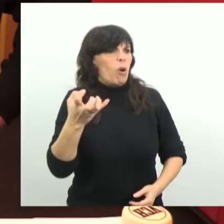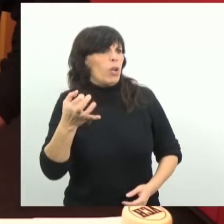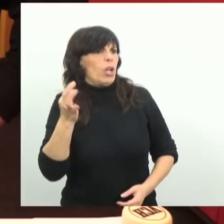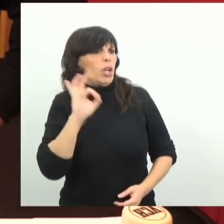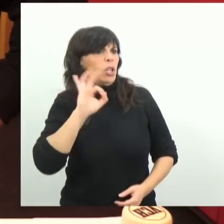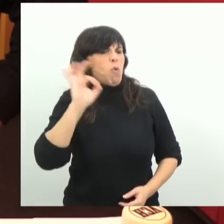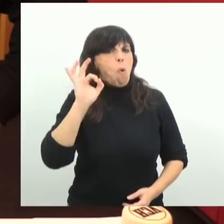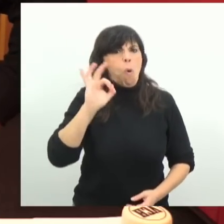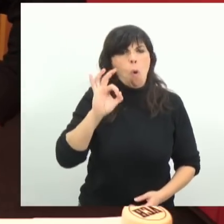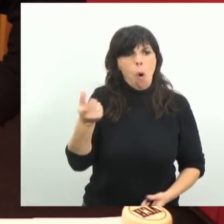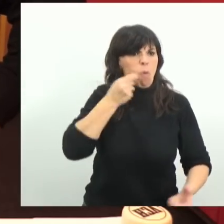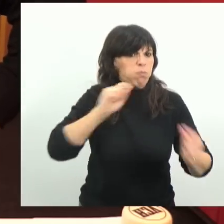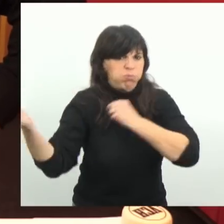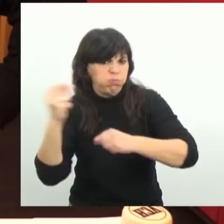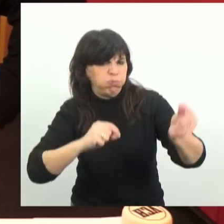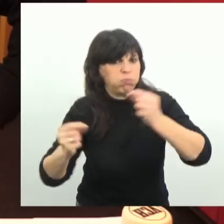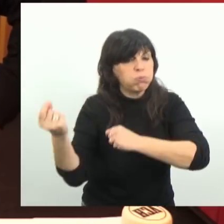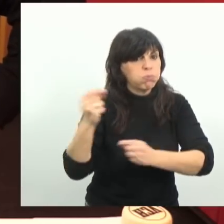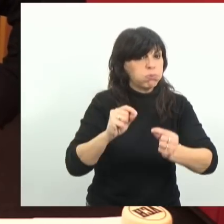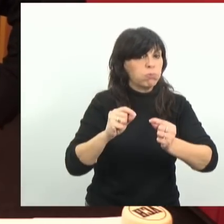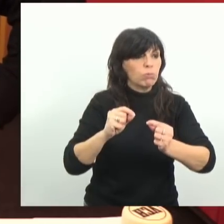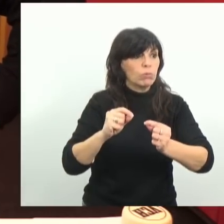¿sabes una cosa de las acusaciones de Satanás?